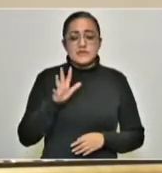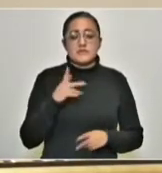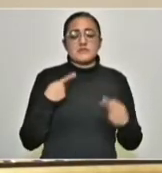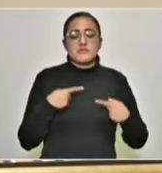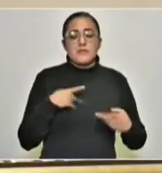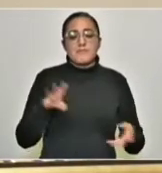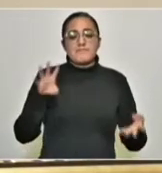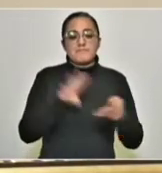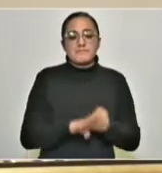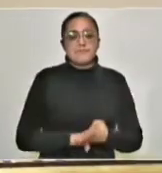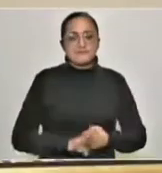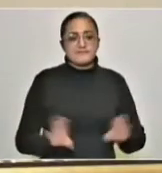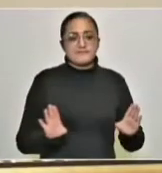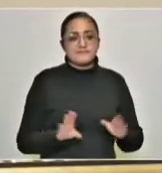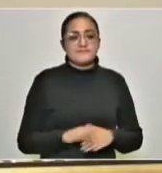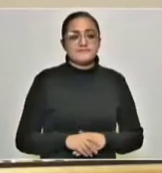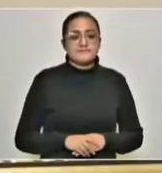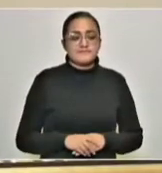detenidos.